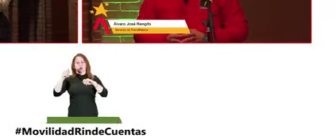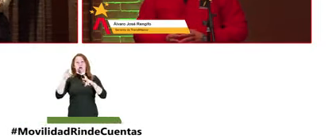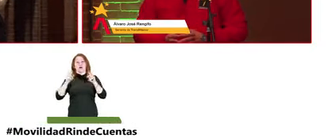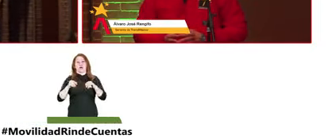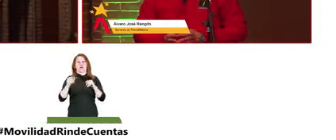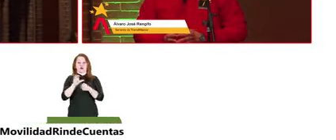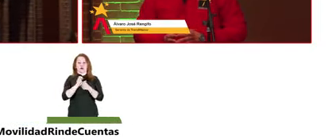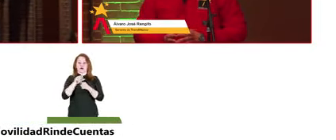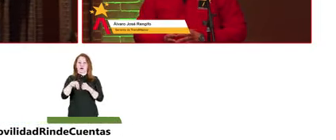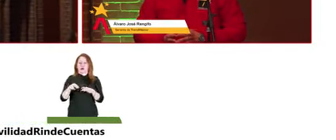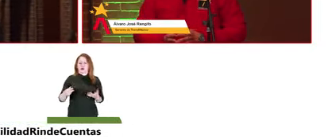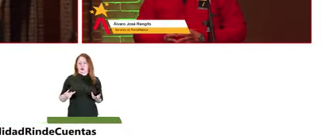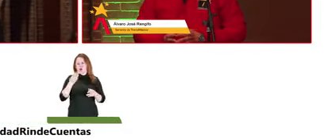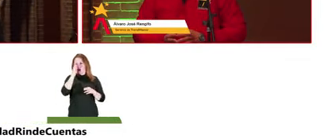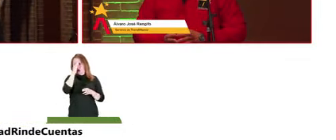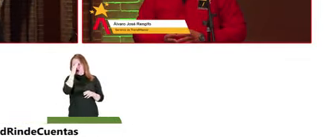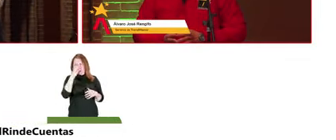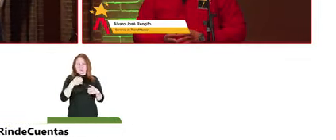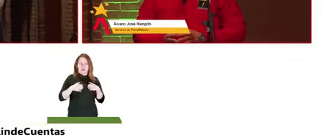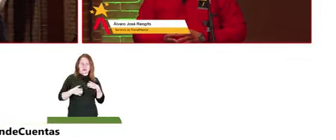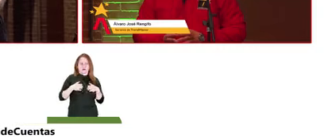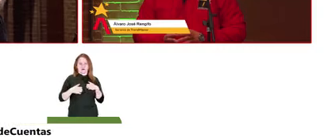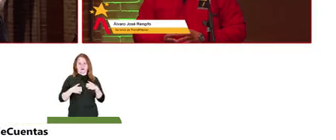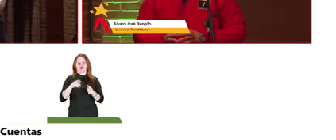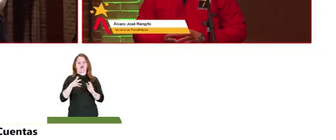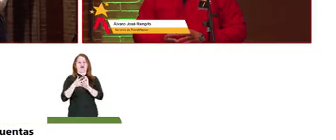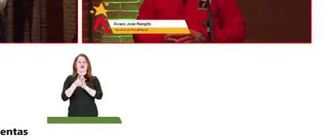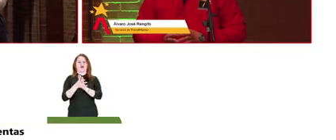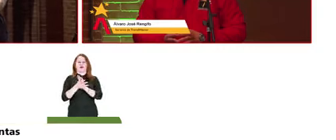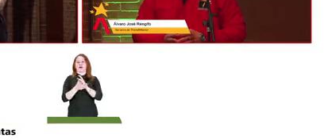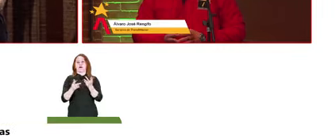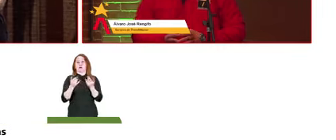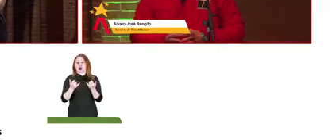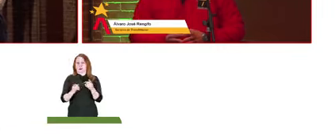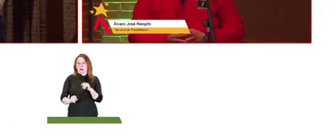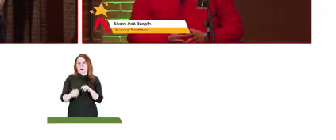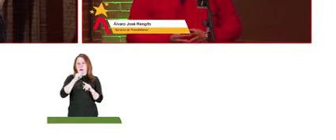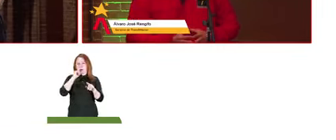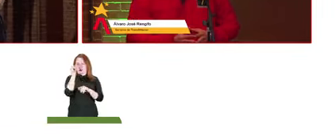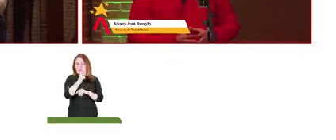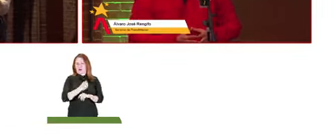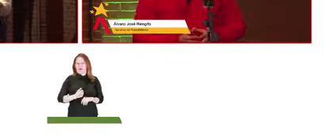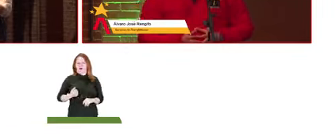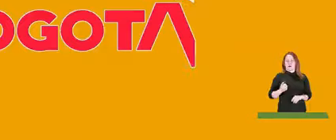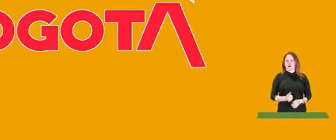tiene algunas dudas e inquietudes en esta rendición de cuentas, entonces vamos con la primera pregunta, por favor.